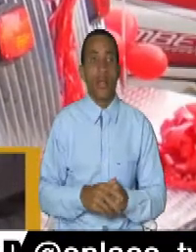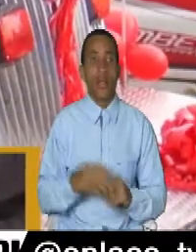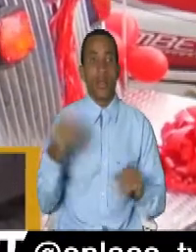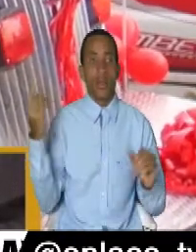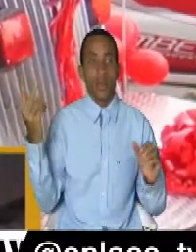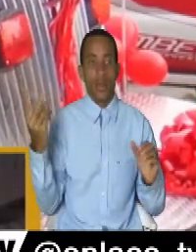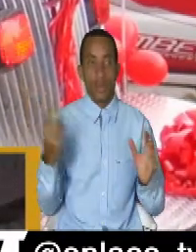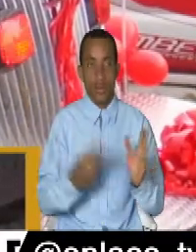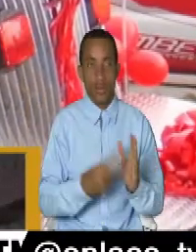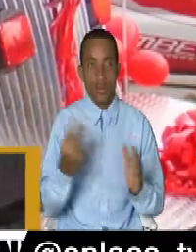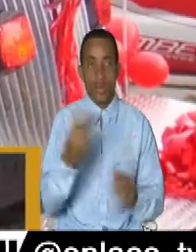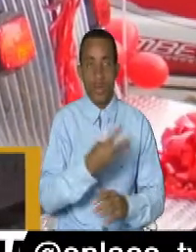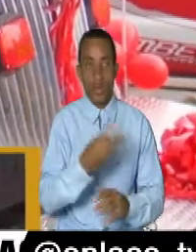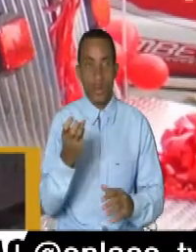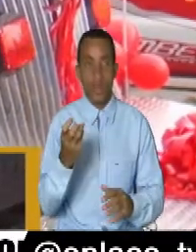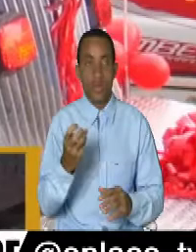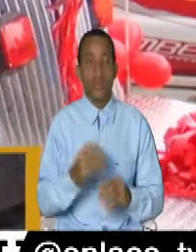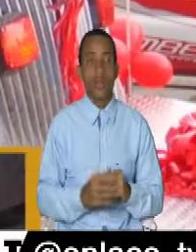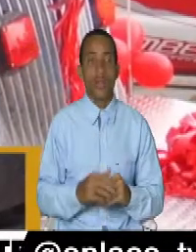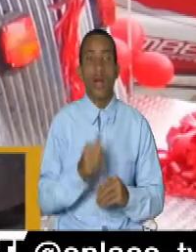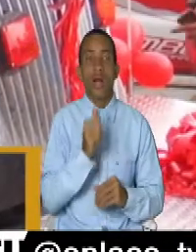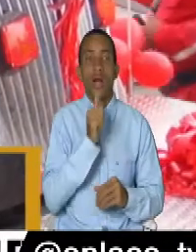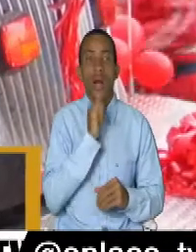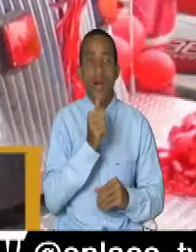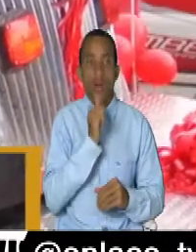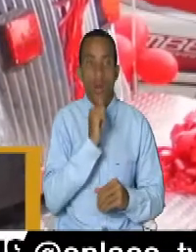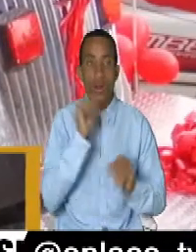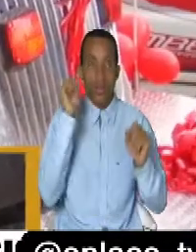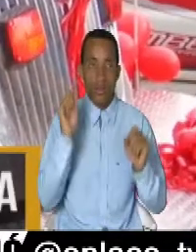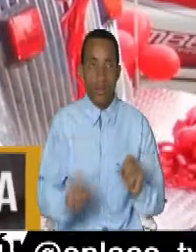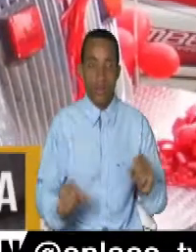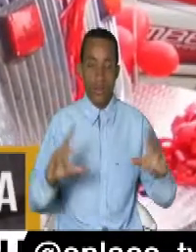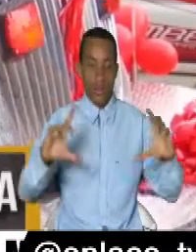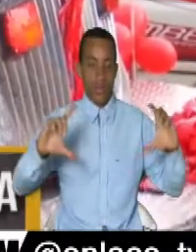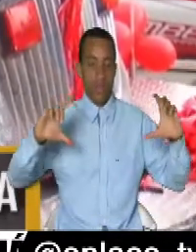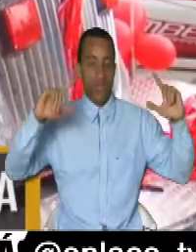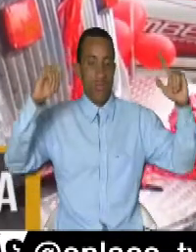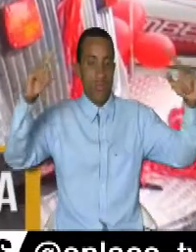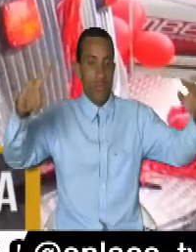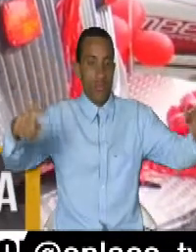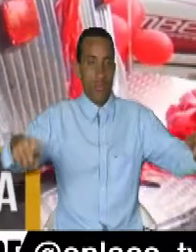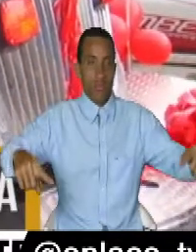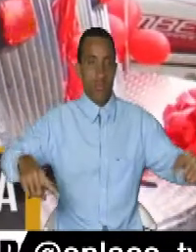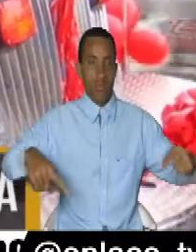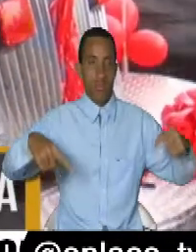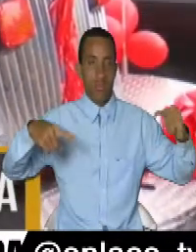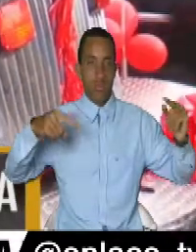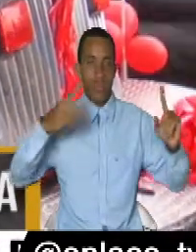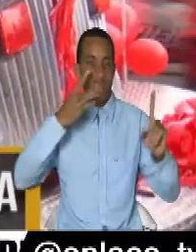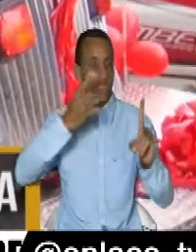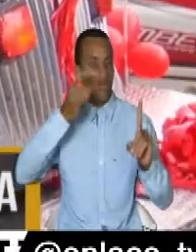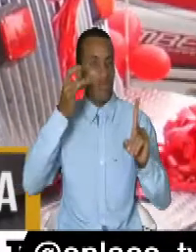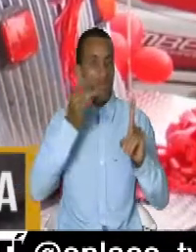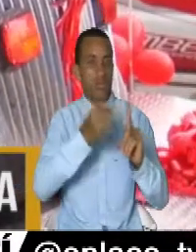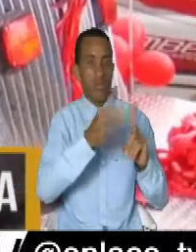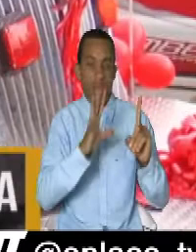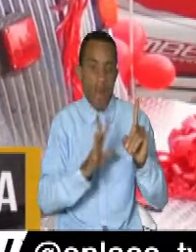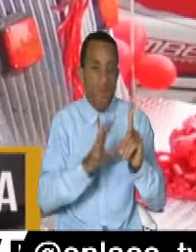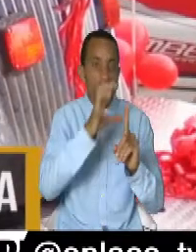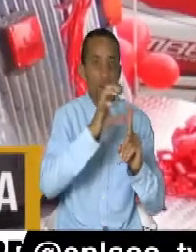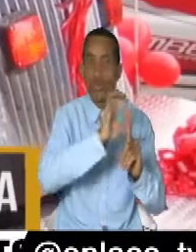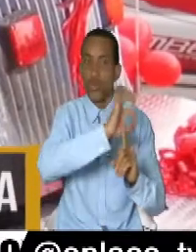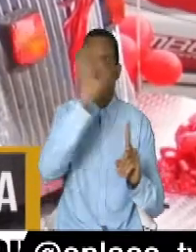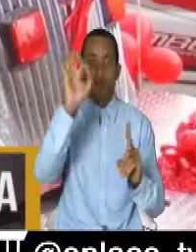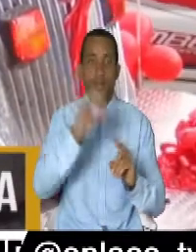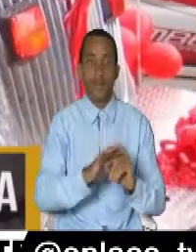2.300 galones de agua, un tanque completamente en acero inoxidable, una bomba de 750 galones marca Heil